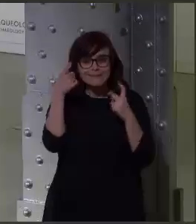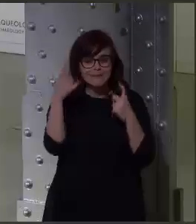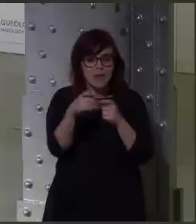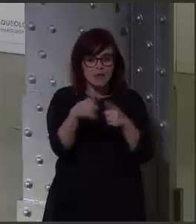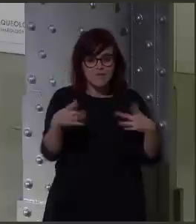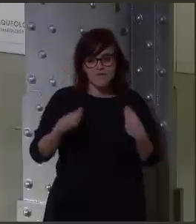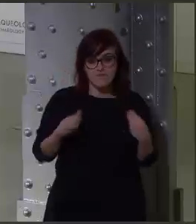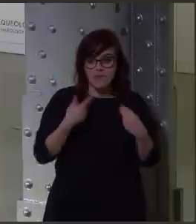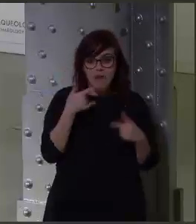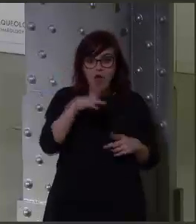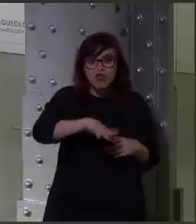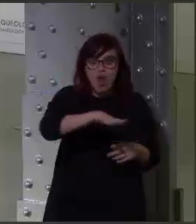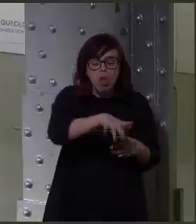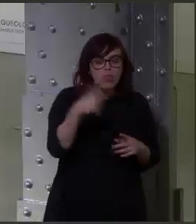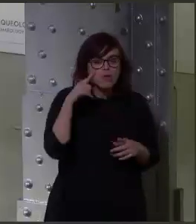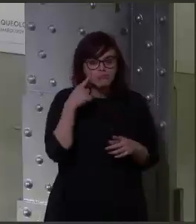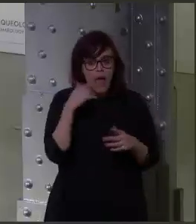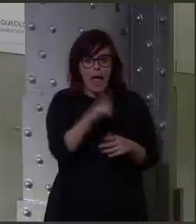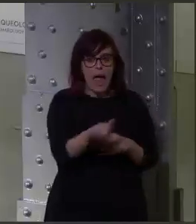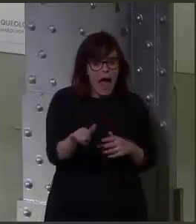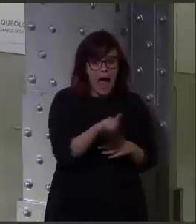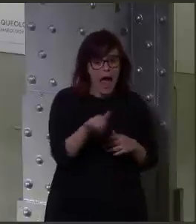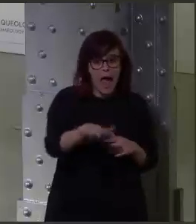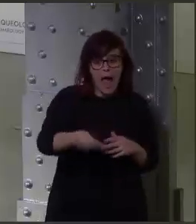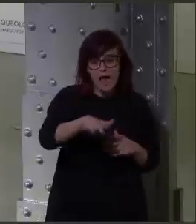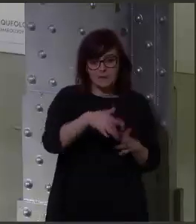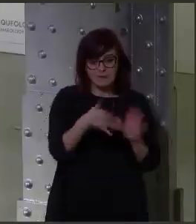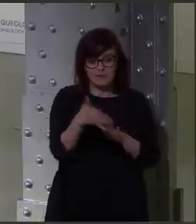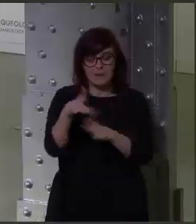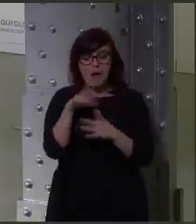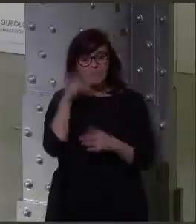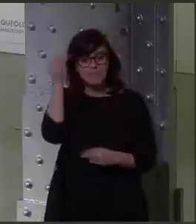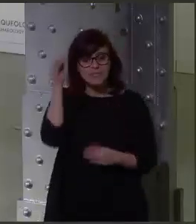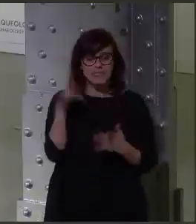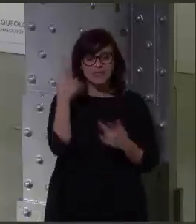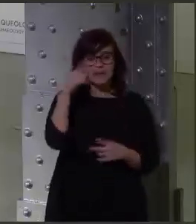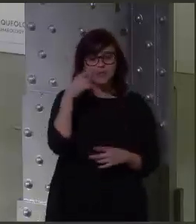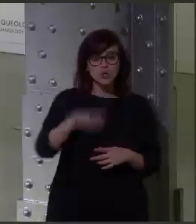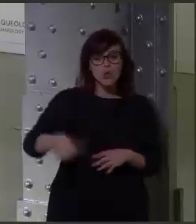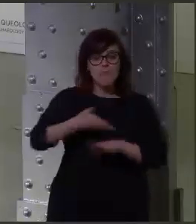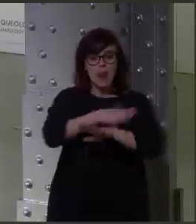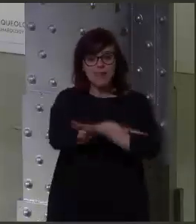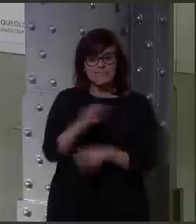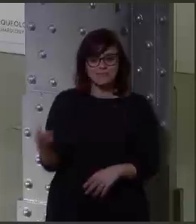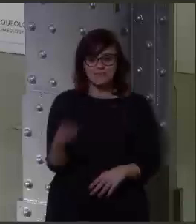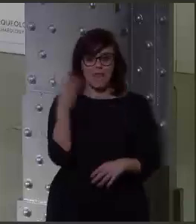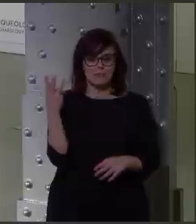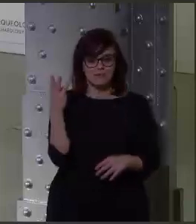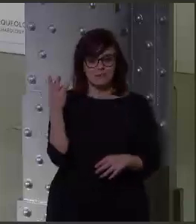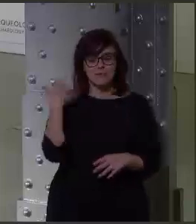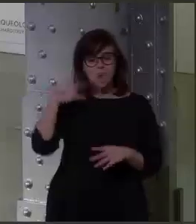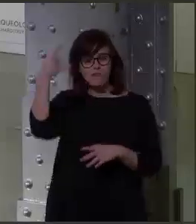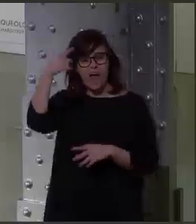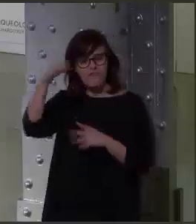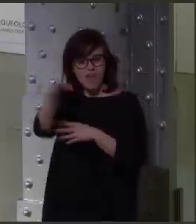localizar esas nacras vivas que todavía tienen que quedar, que ahora hay 3 localizadas en toda Baleares y se han juntado en Cabrera,